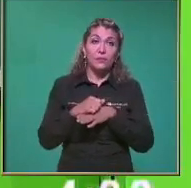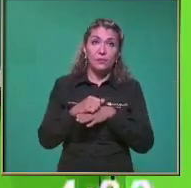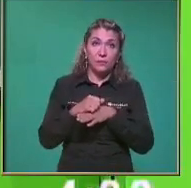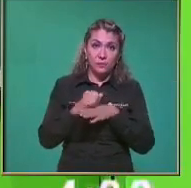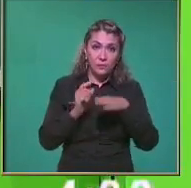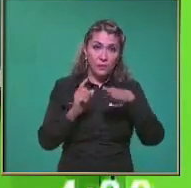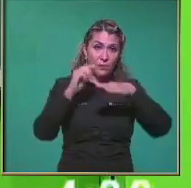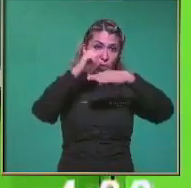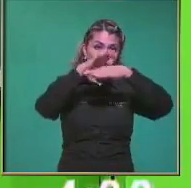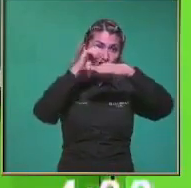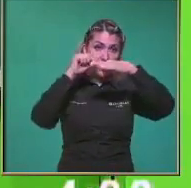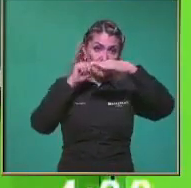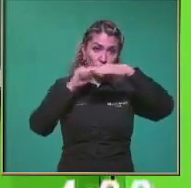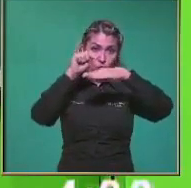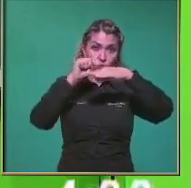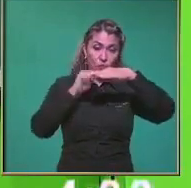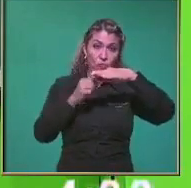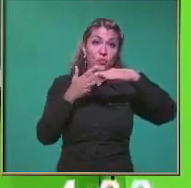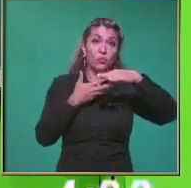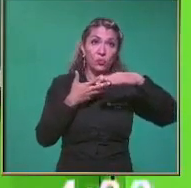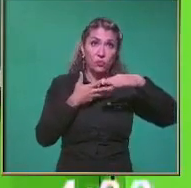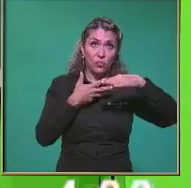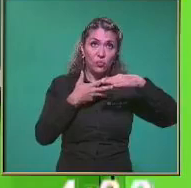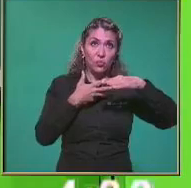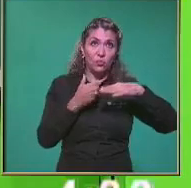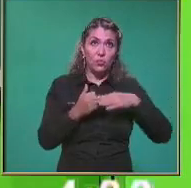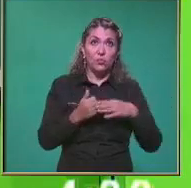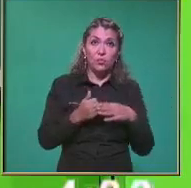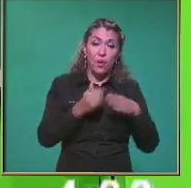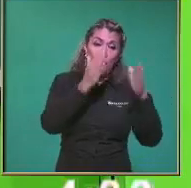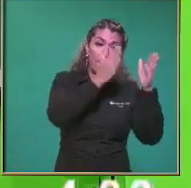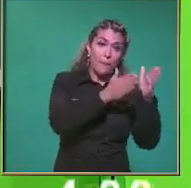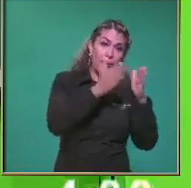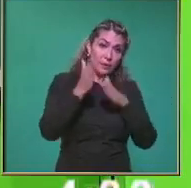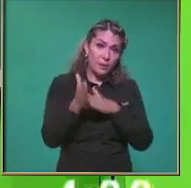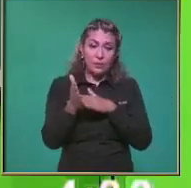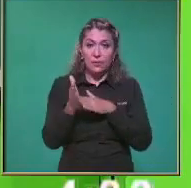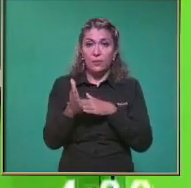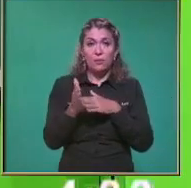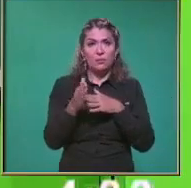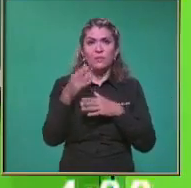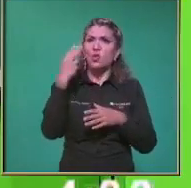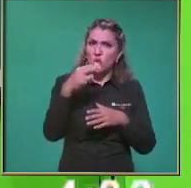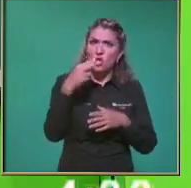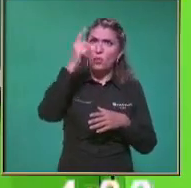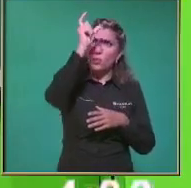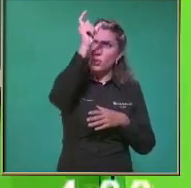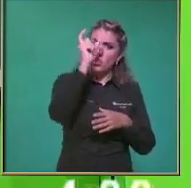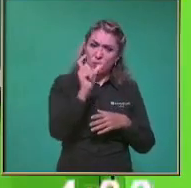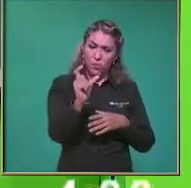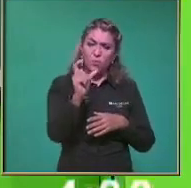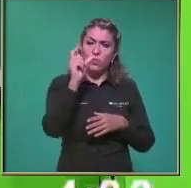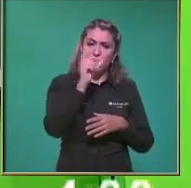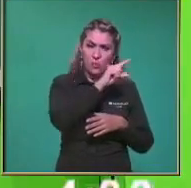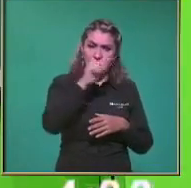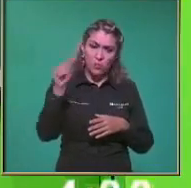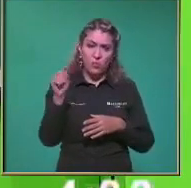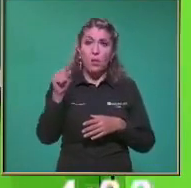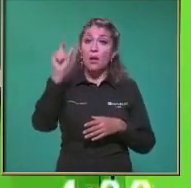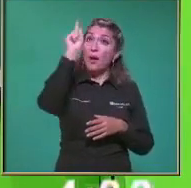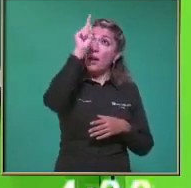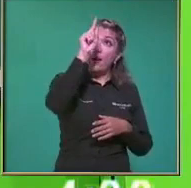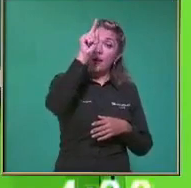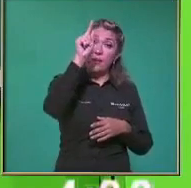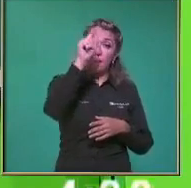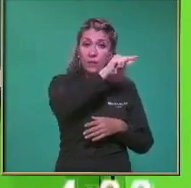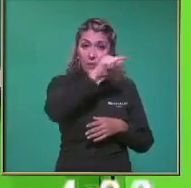las fracciones tienen, ojo, tienen partes. ¿Cómo que tienen partes, maestra? Sí, tienen la parte de arriba